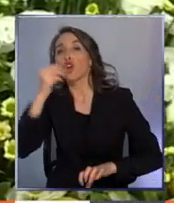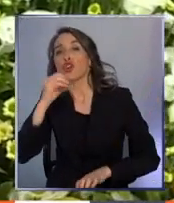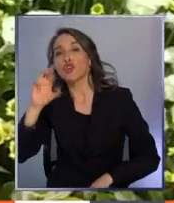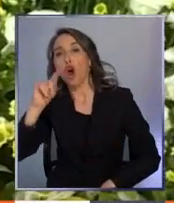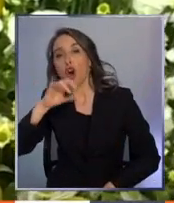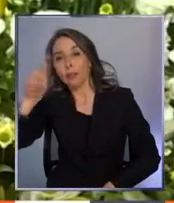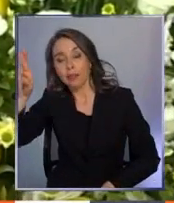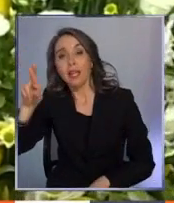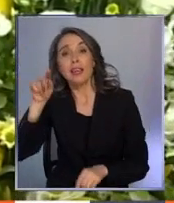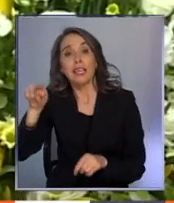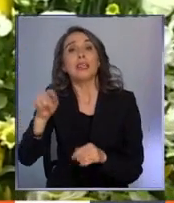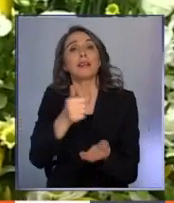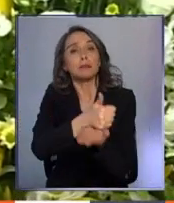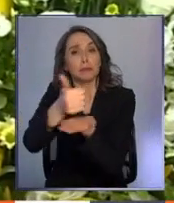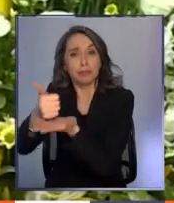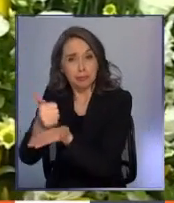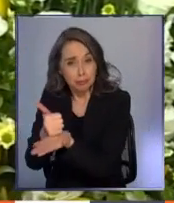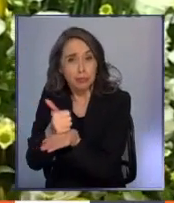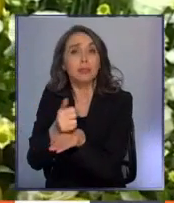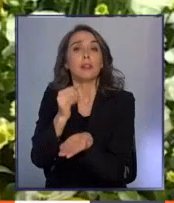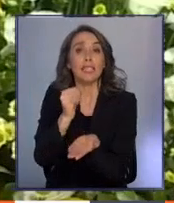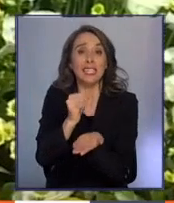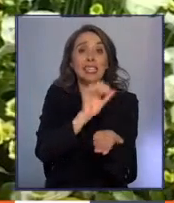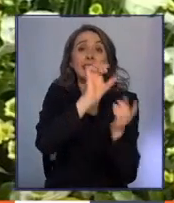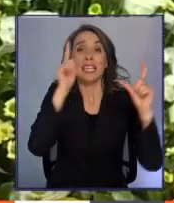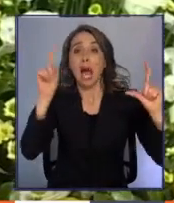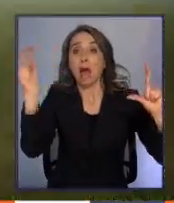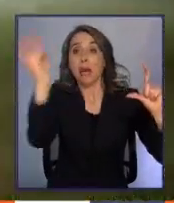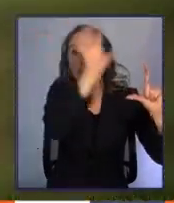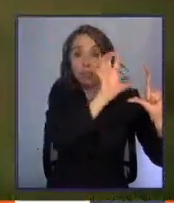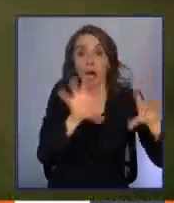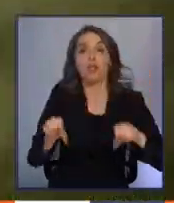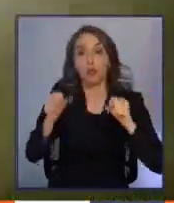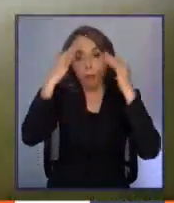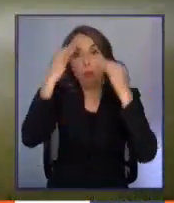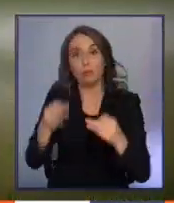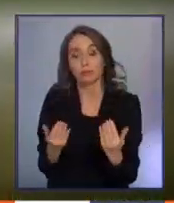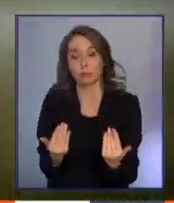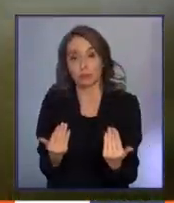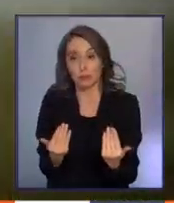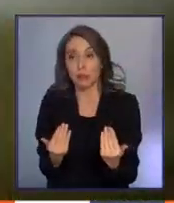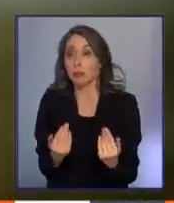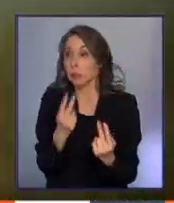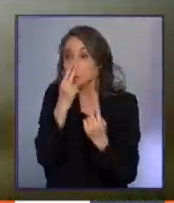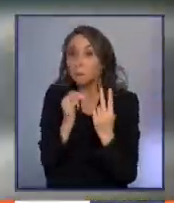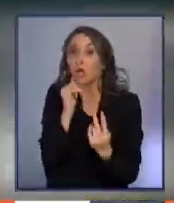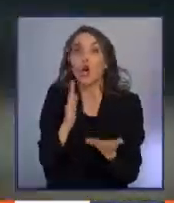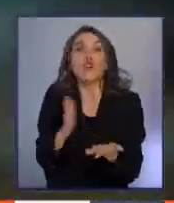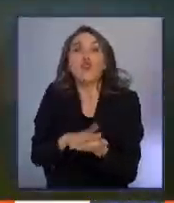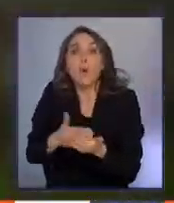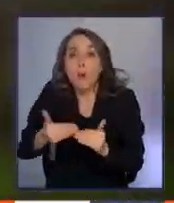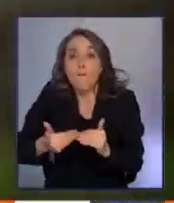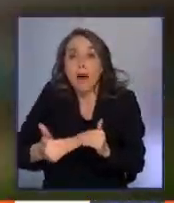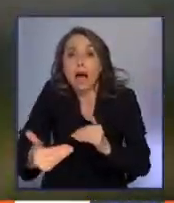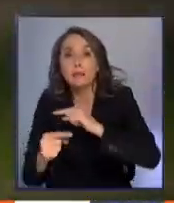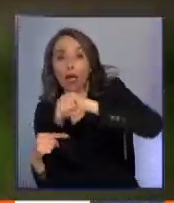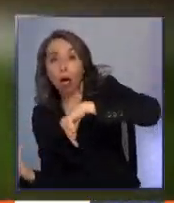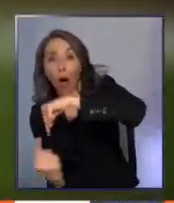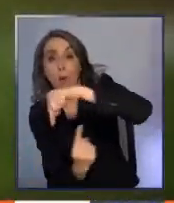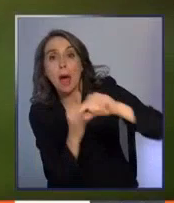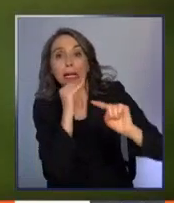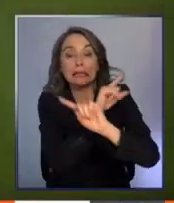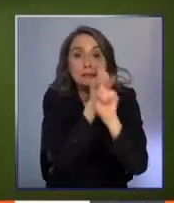todos estos estados han tomado las medidas necesarias. El impredecible comportamiento del huracán ha obligado a las